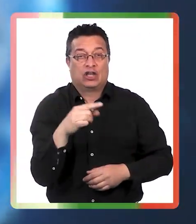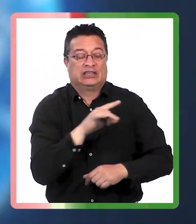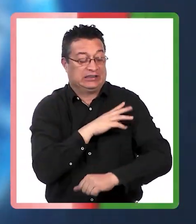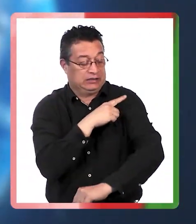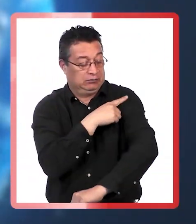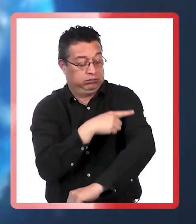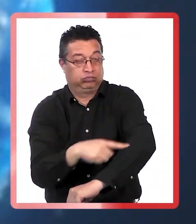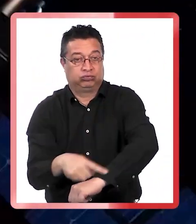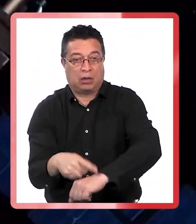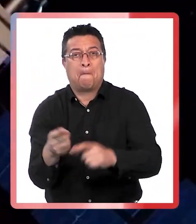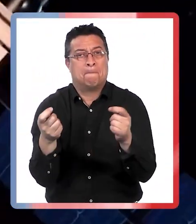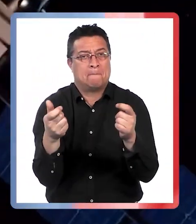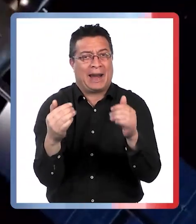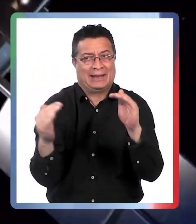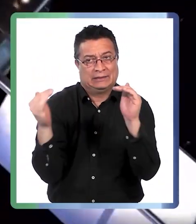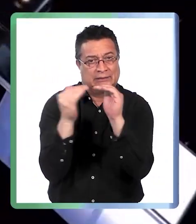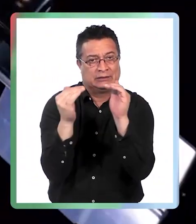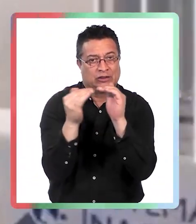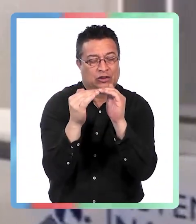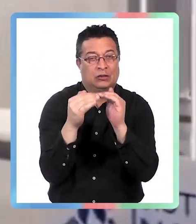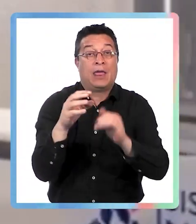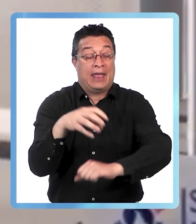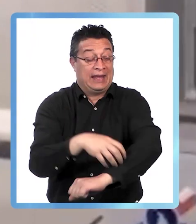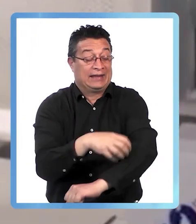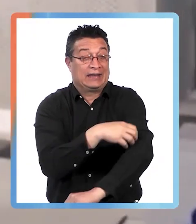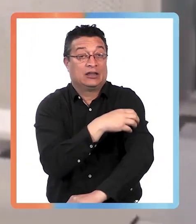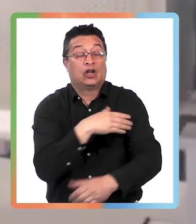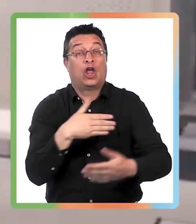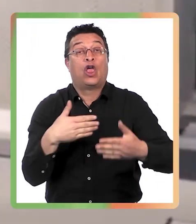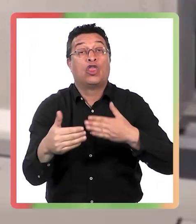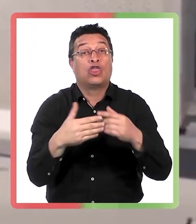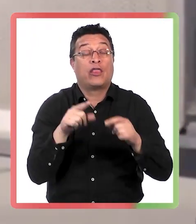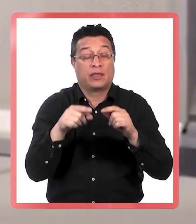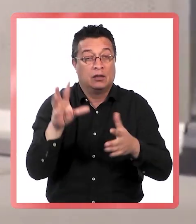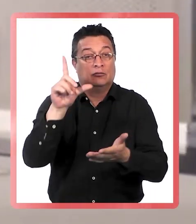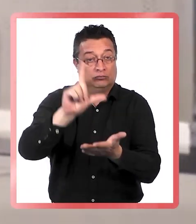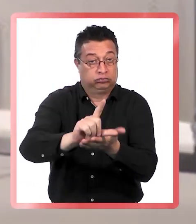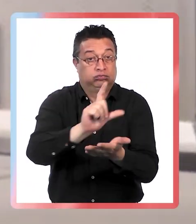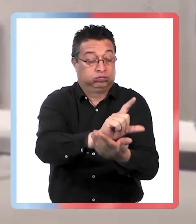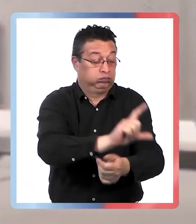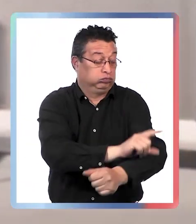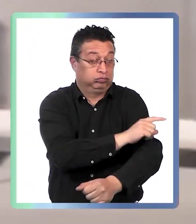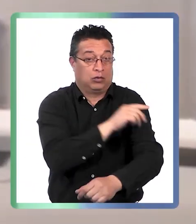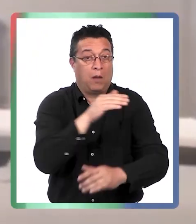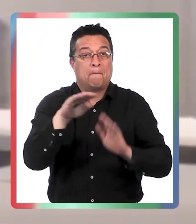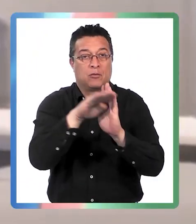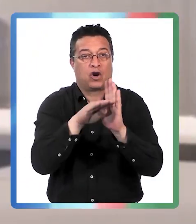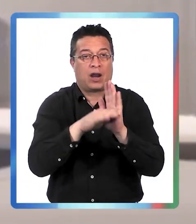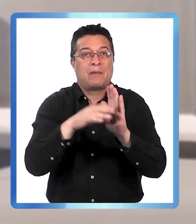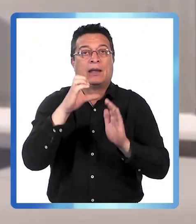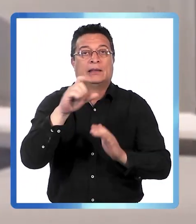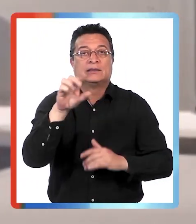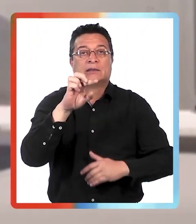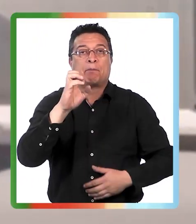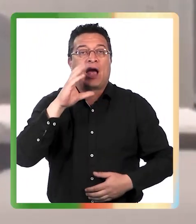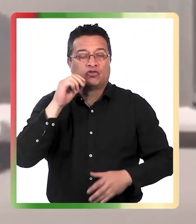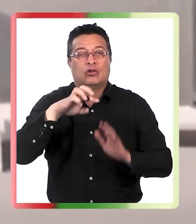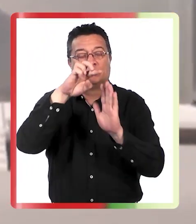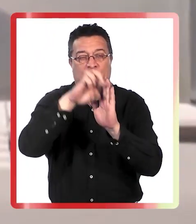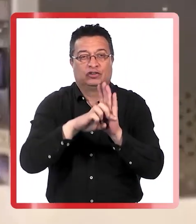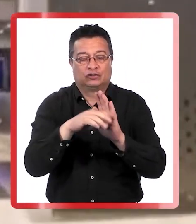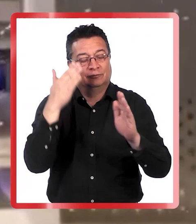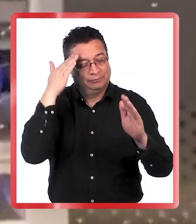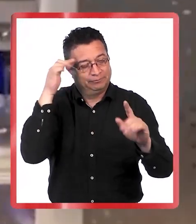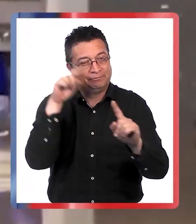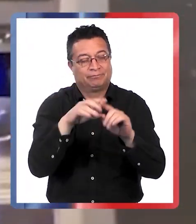con capacidades similares, mientras que las regiones donde se instalen se ejecutarán programas espaciales con proyectos